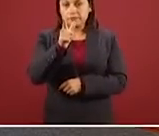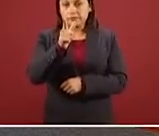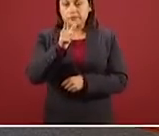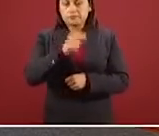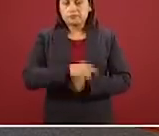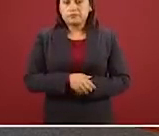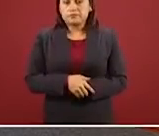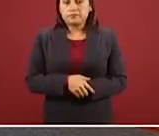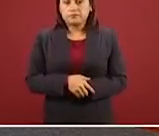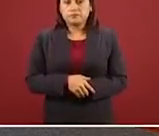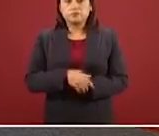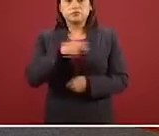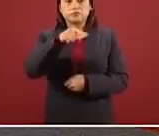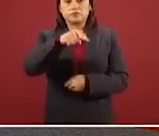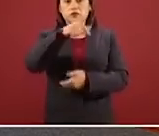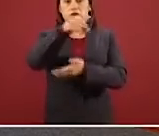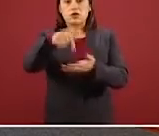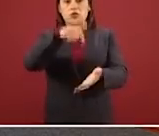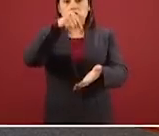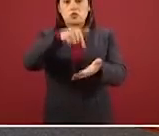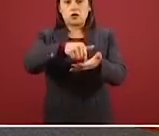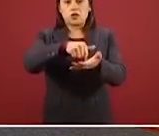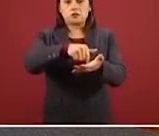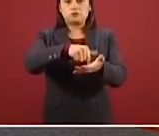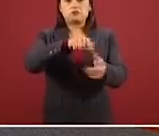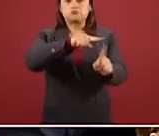a las centrales